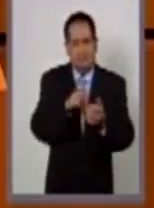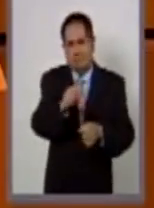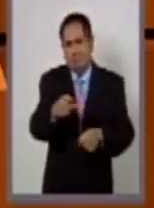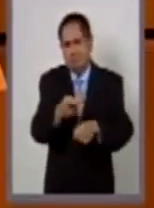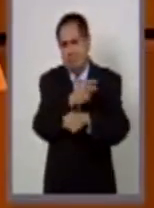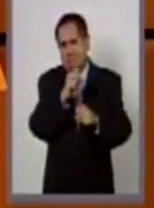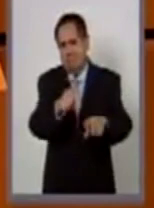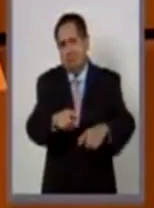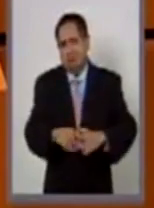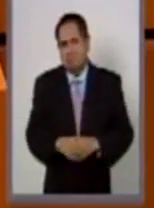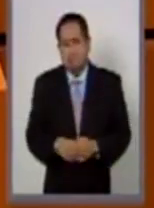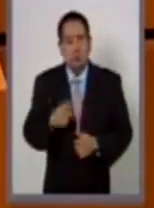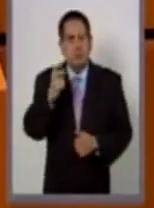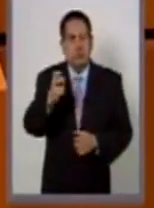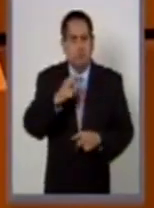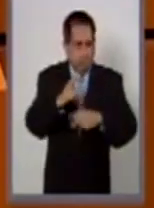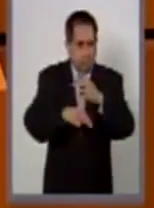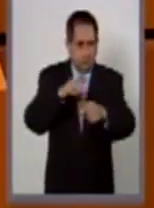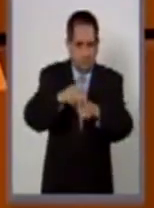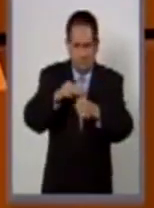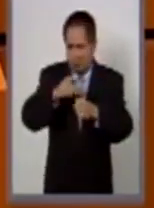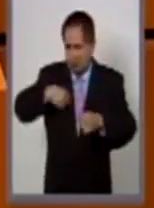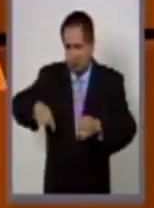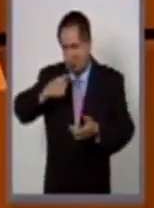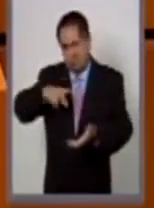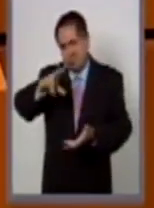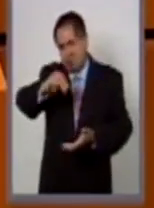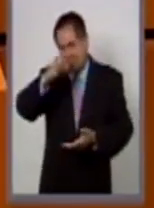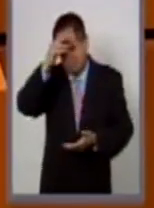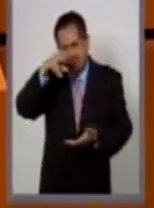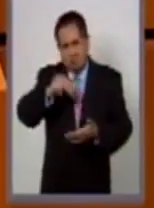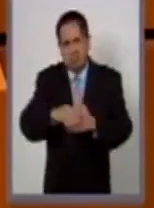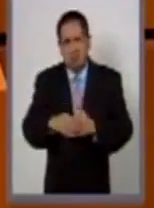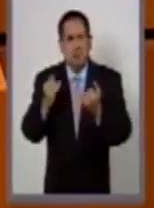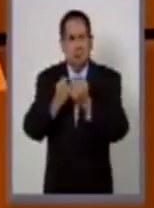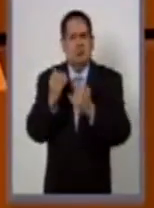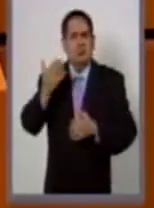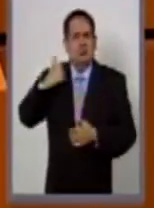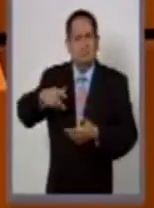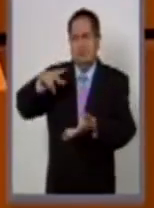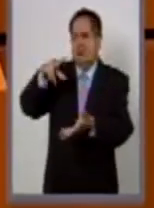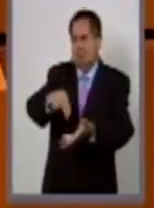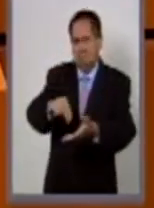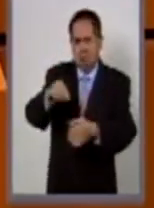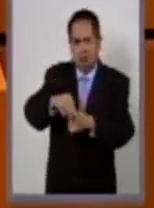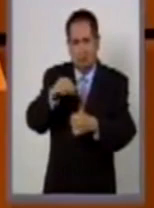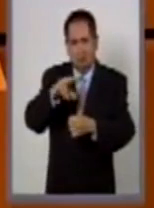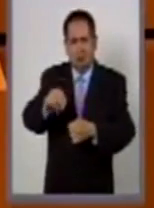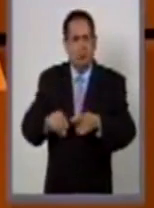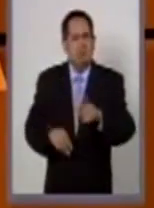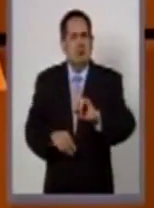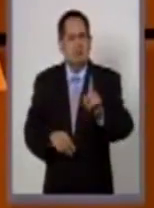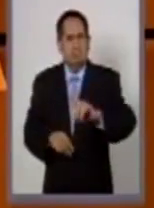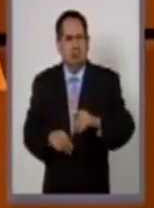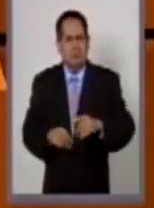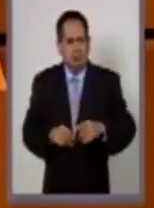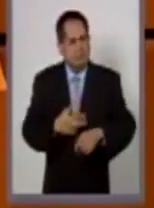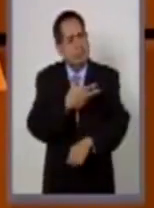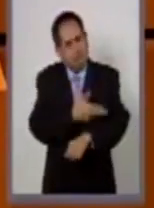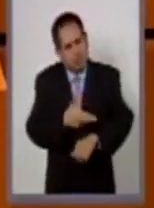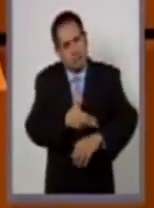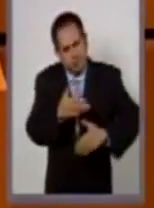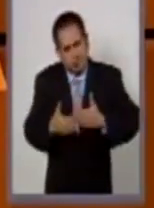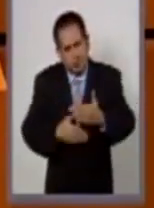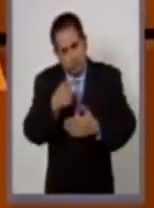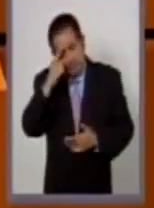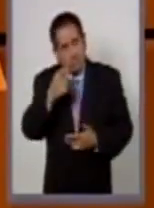ocurriendo. Por eso vamos a votar en contra. Como votamos también en contra del procedimiento,